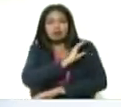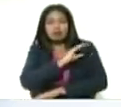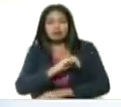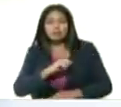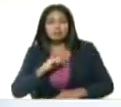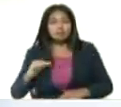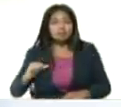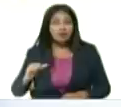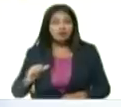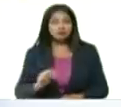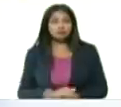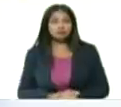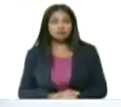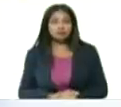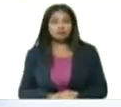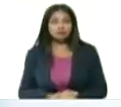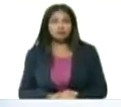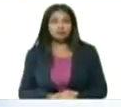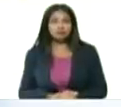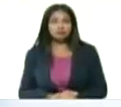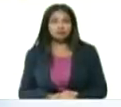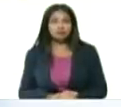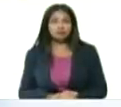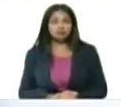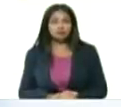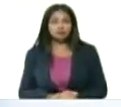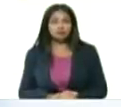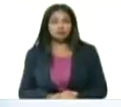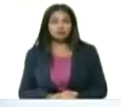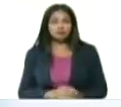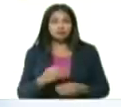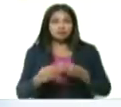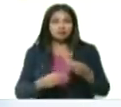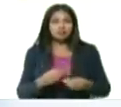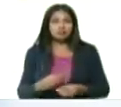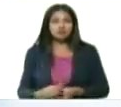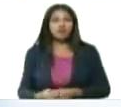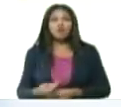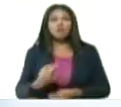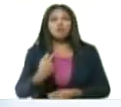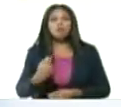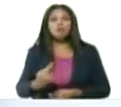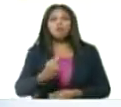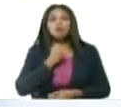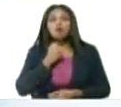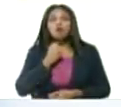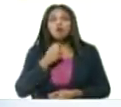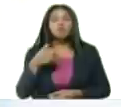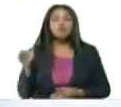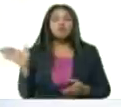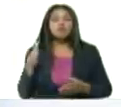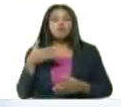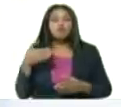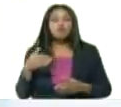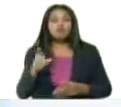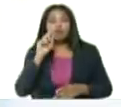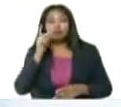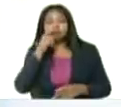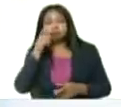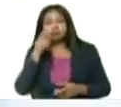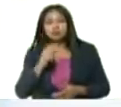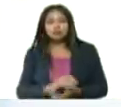donde se le hizo la intubación y la ventilación.